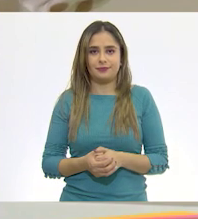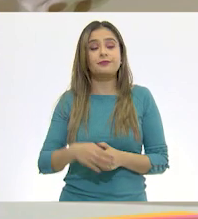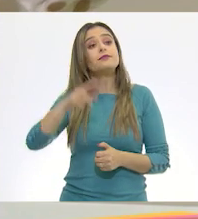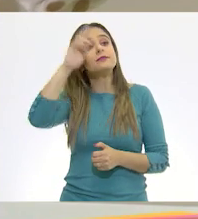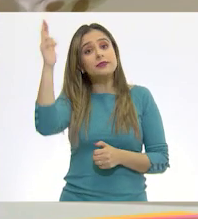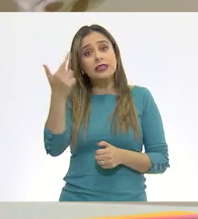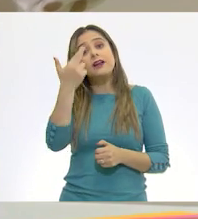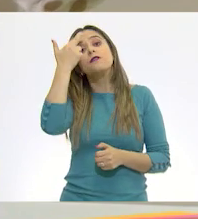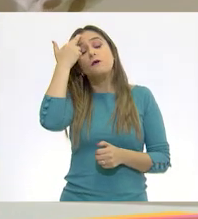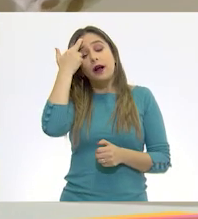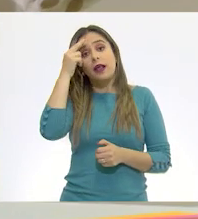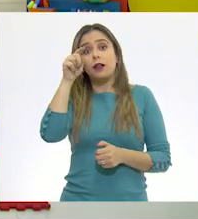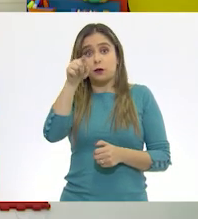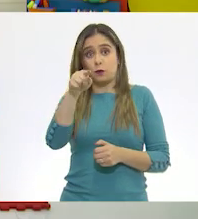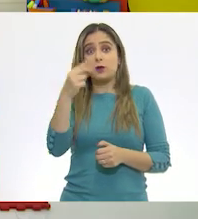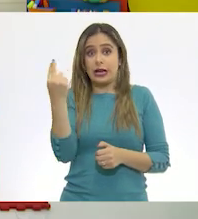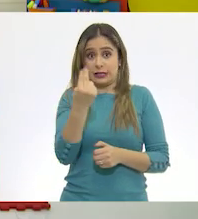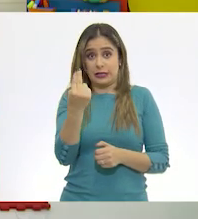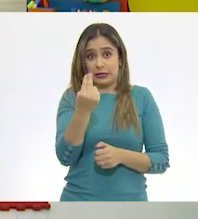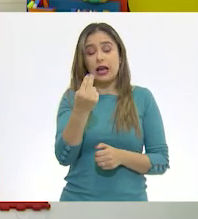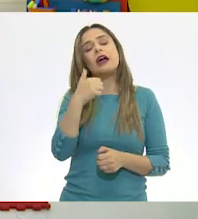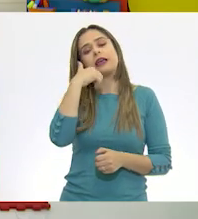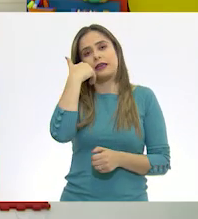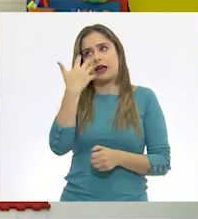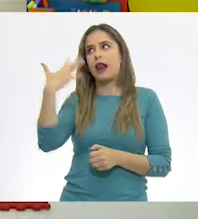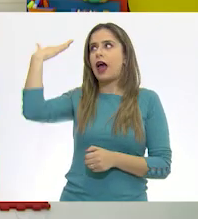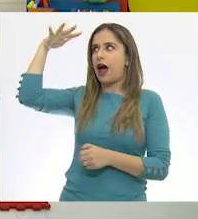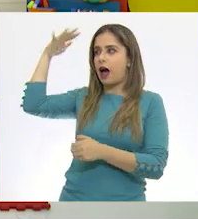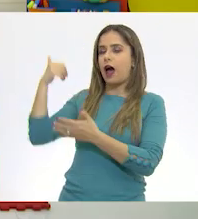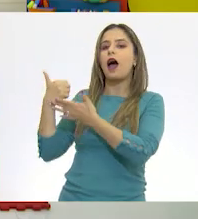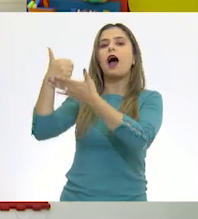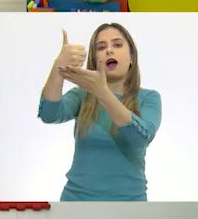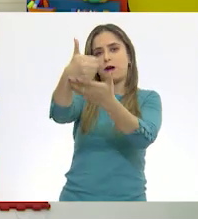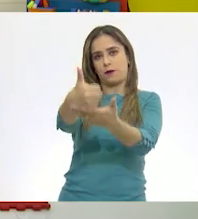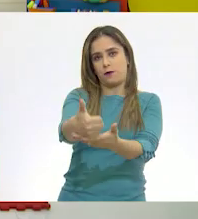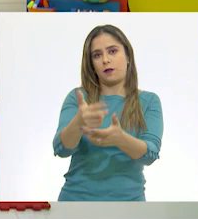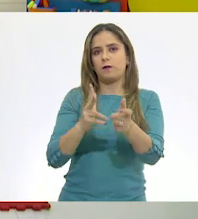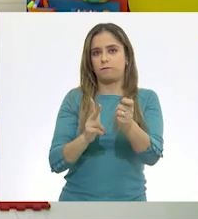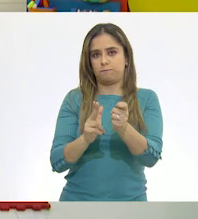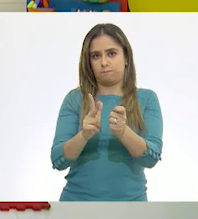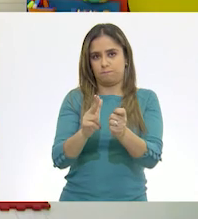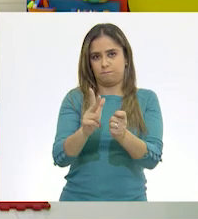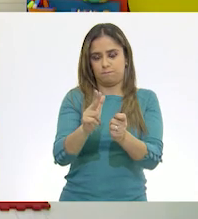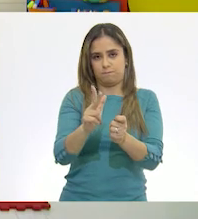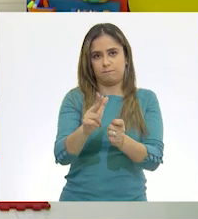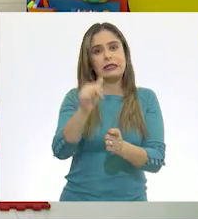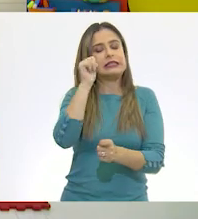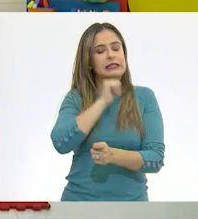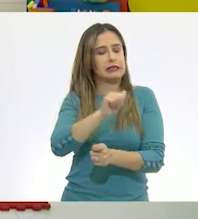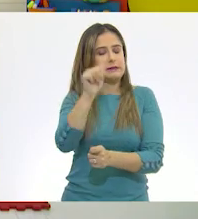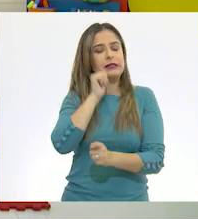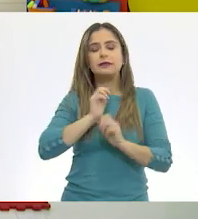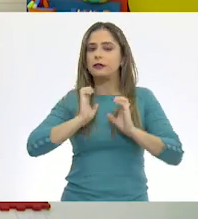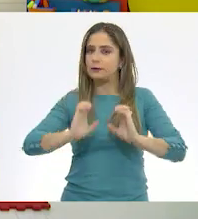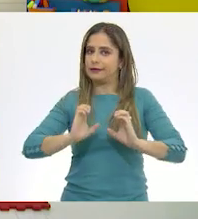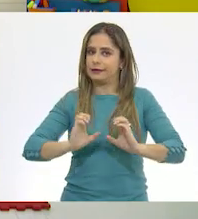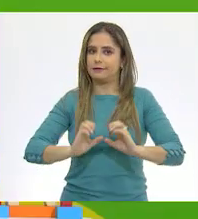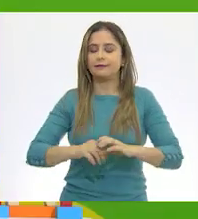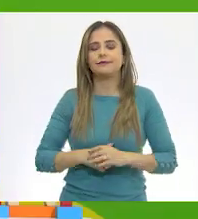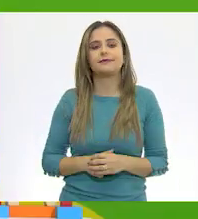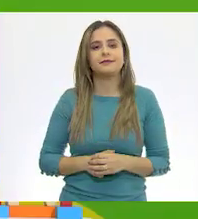Recuerden que si es necesario, soliciten ayuda al adulto que les acompaña. Con las tijeras hay que tener mucho